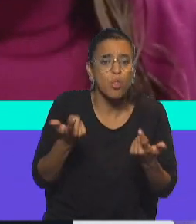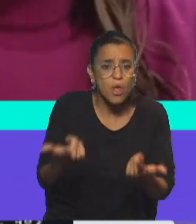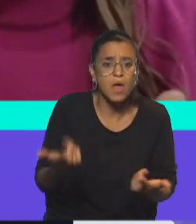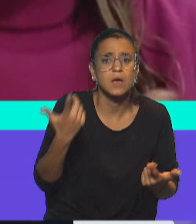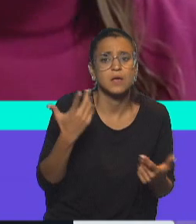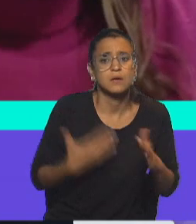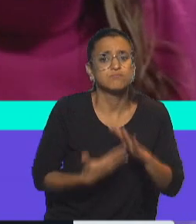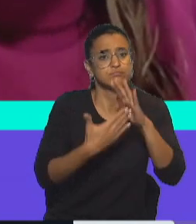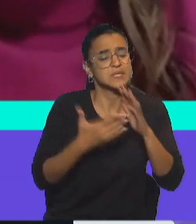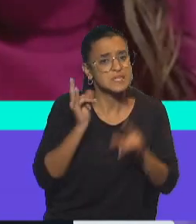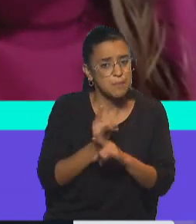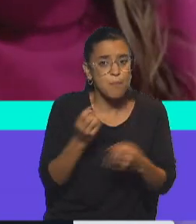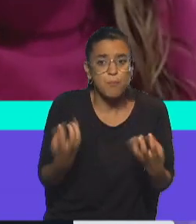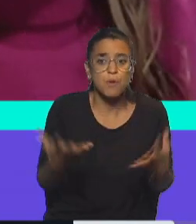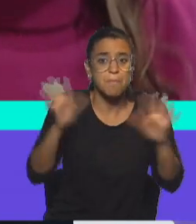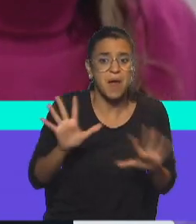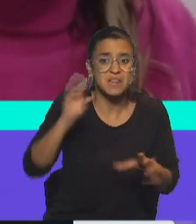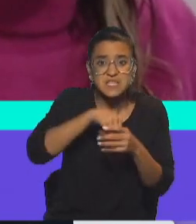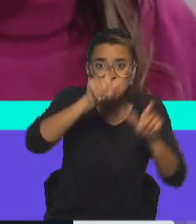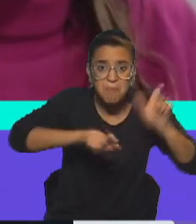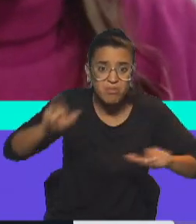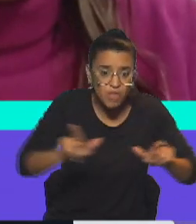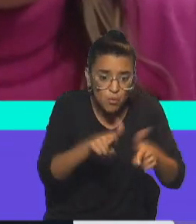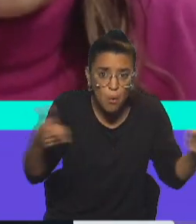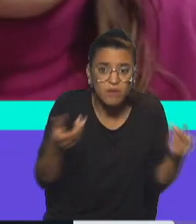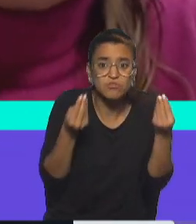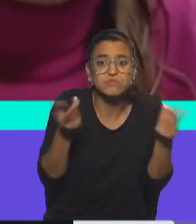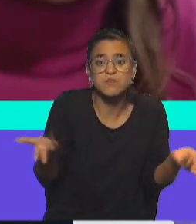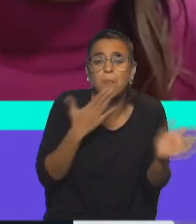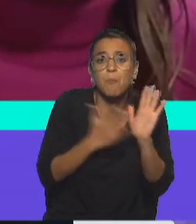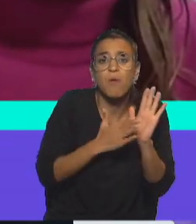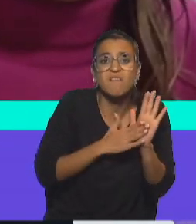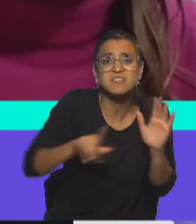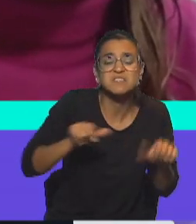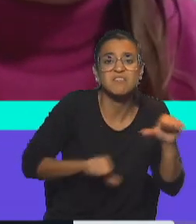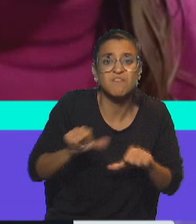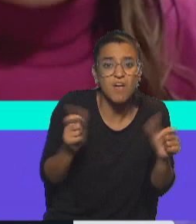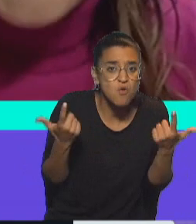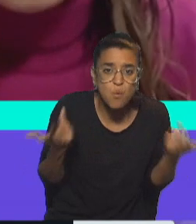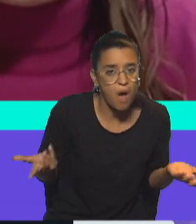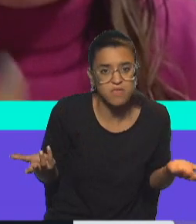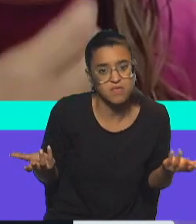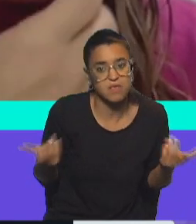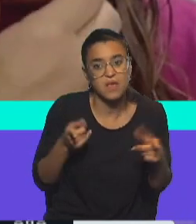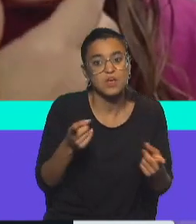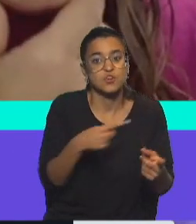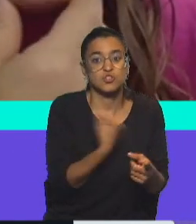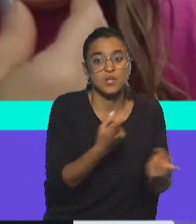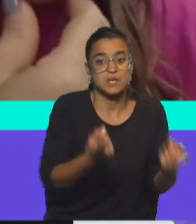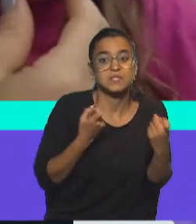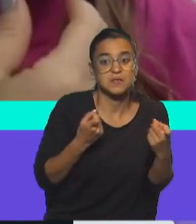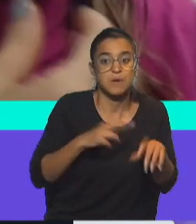destacar, porque sin los participantes de los ensayos clínicos no tendríamos la evidencia científica tan preciada que necesitamos para emitir